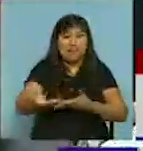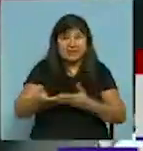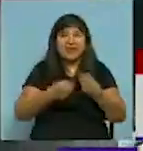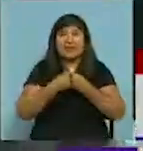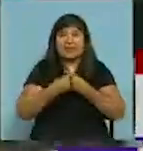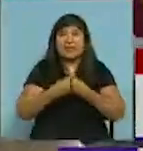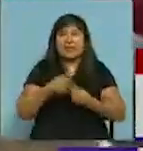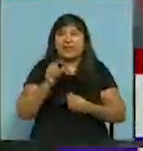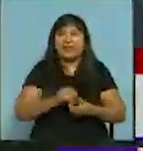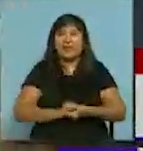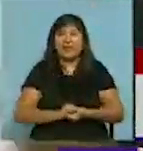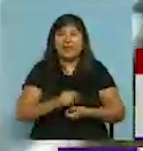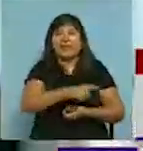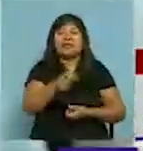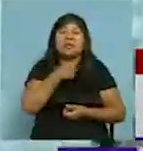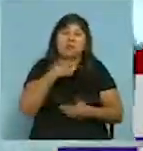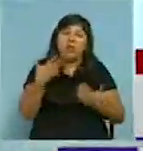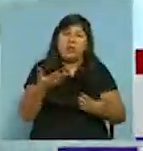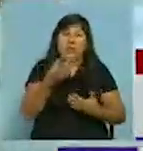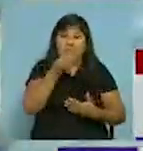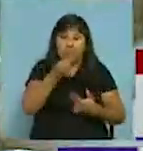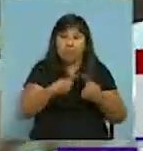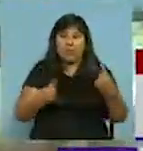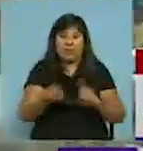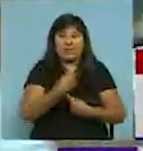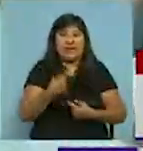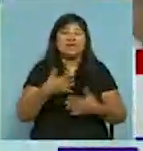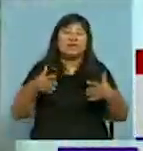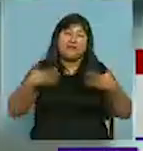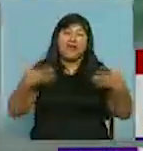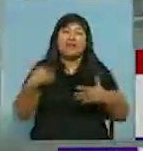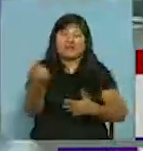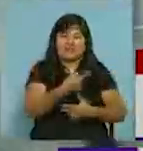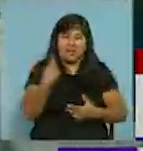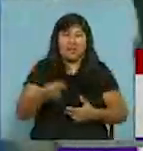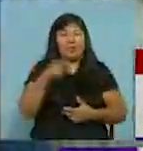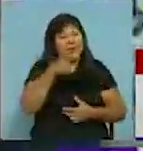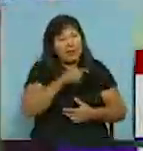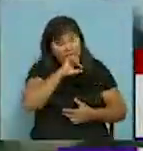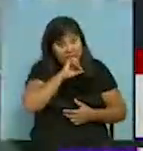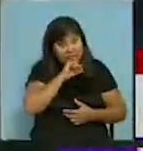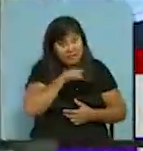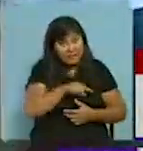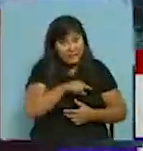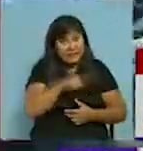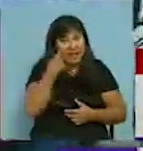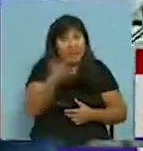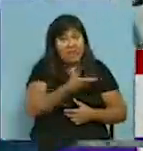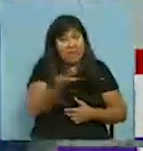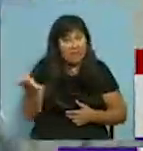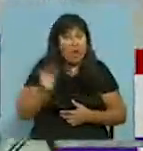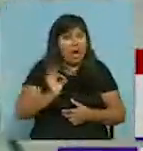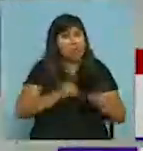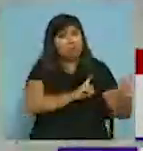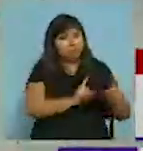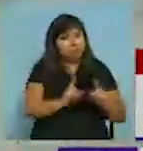con ellos para que podamos comer y ser felices todos o viejo año tras año se realiza este almuerzo para los hermanos